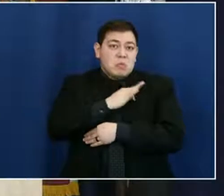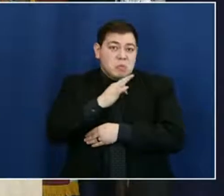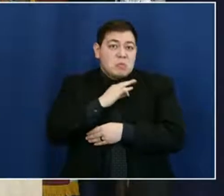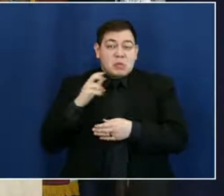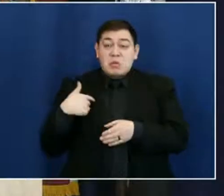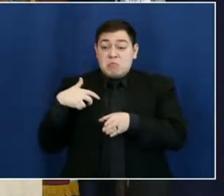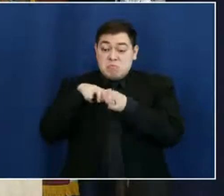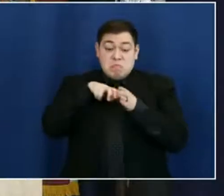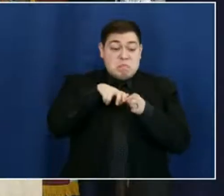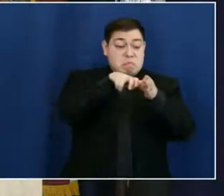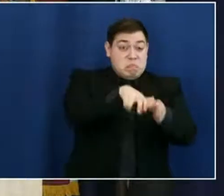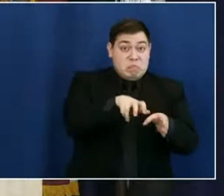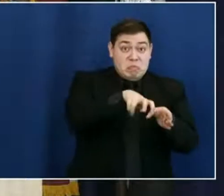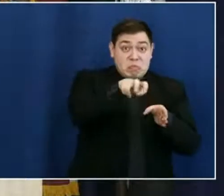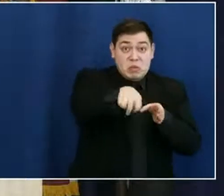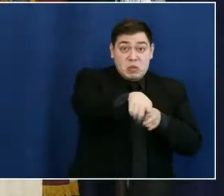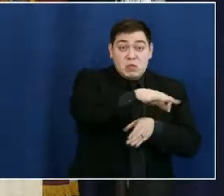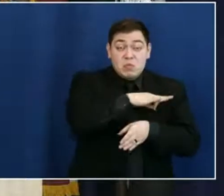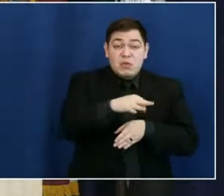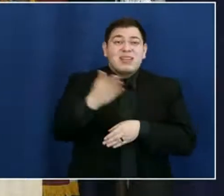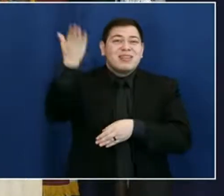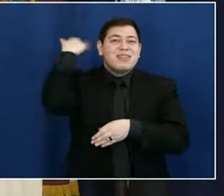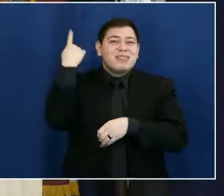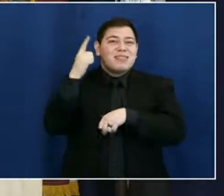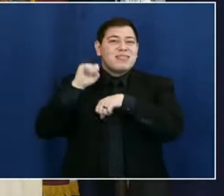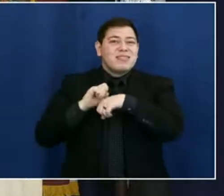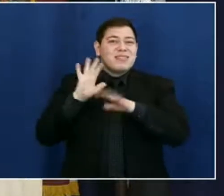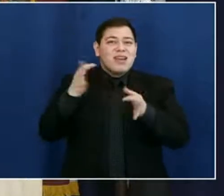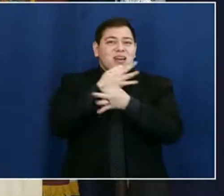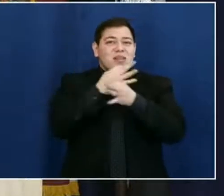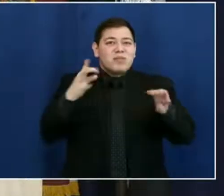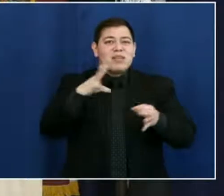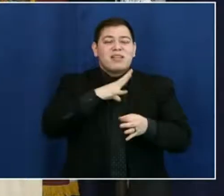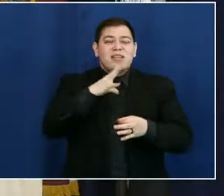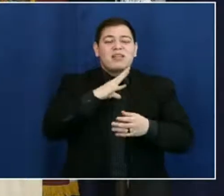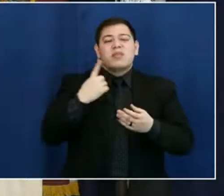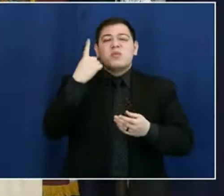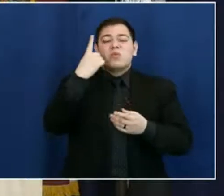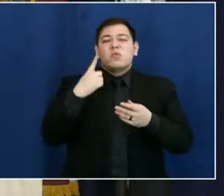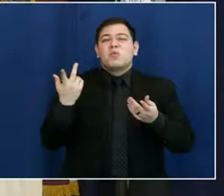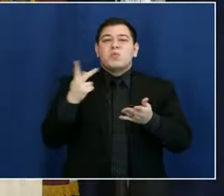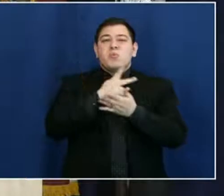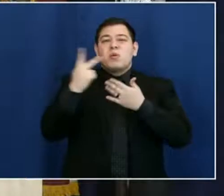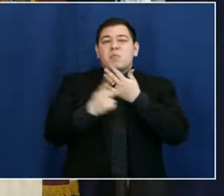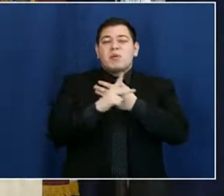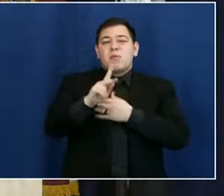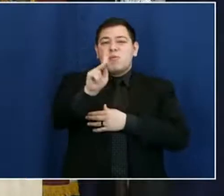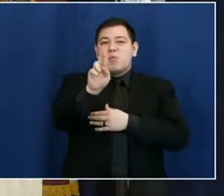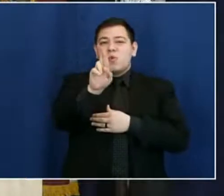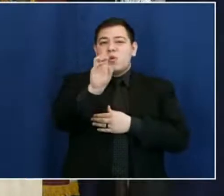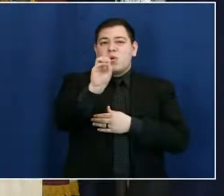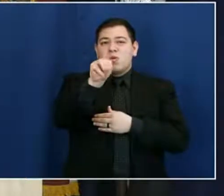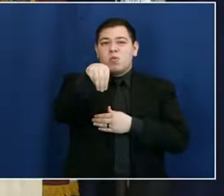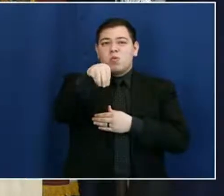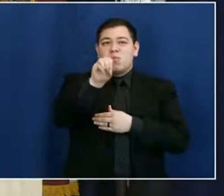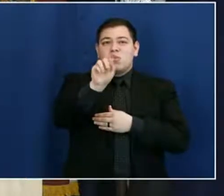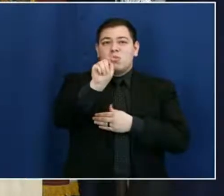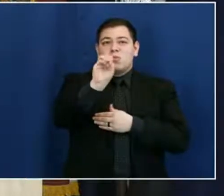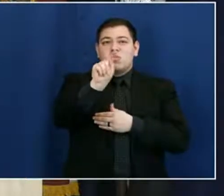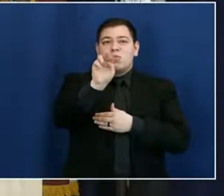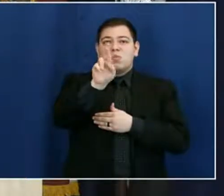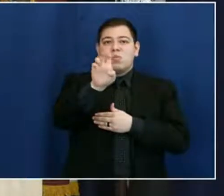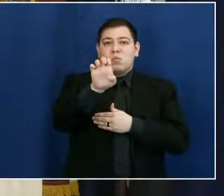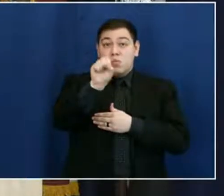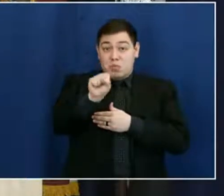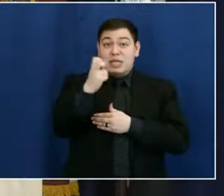de promotores. Estos promotores se van a comunicar directamente con personas de la tercera edad para apoyarlos en hacer sus